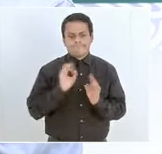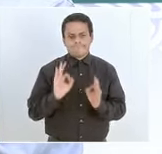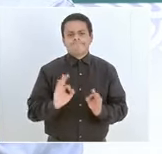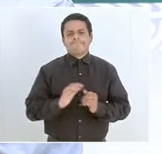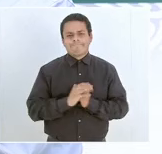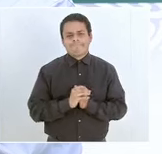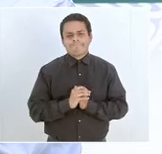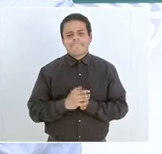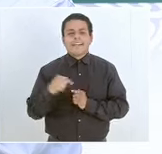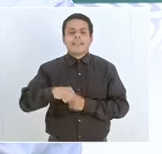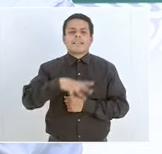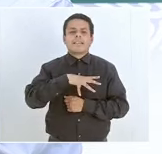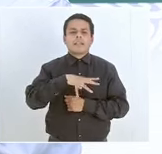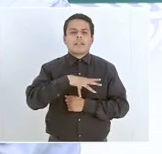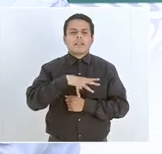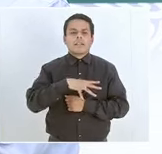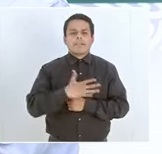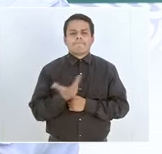que tiene